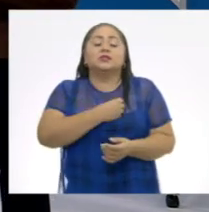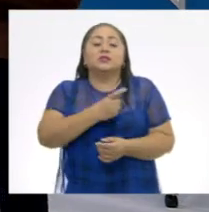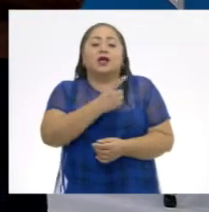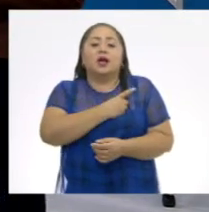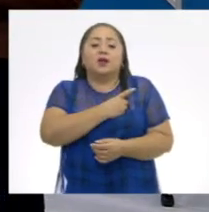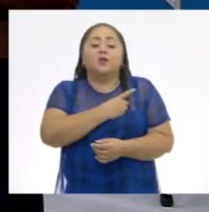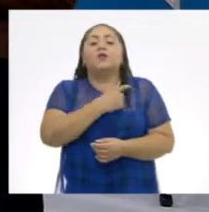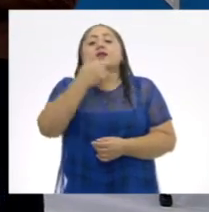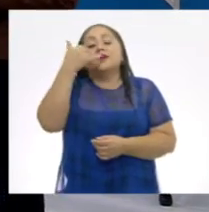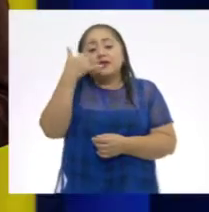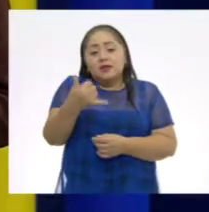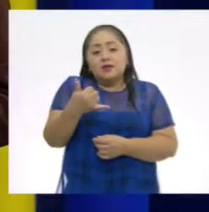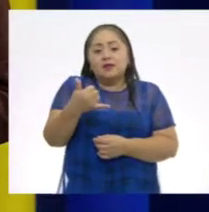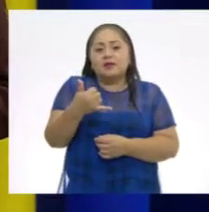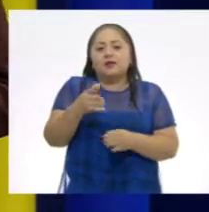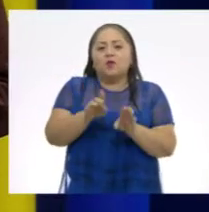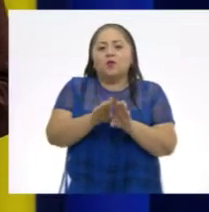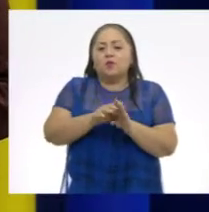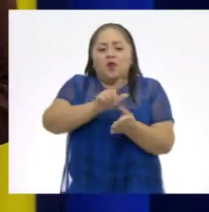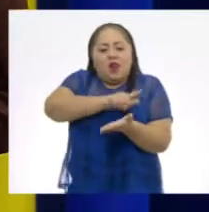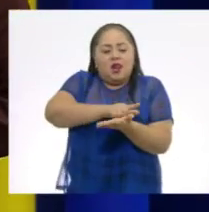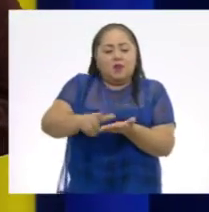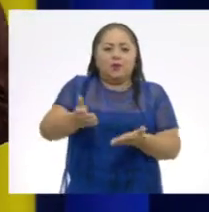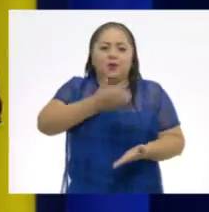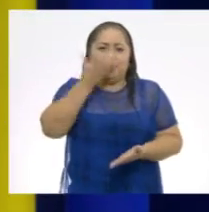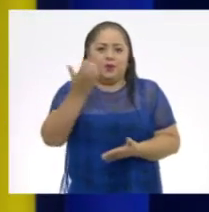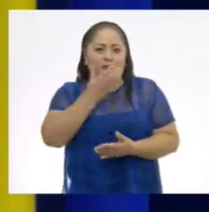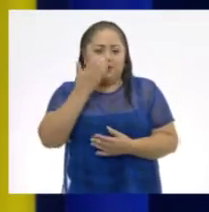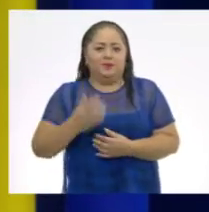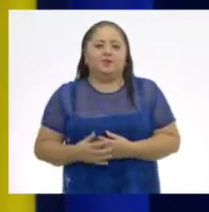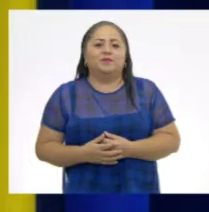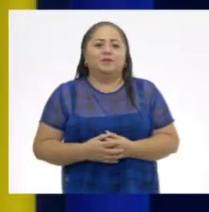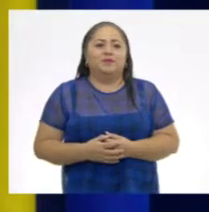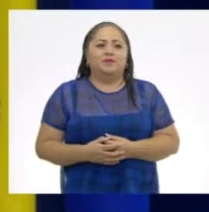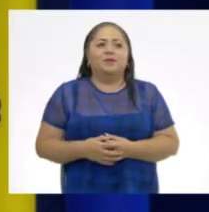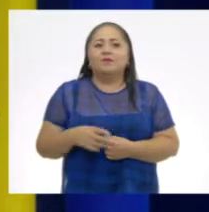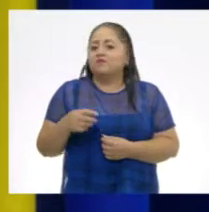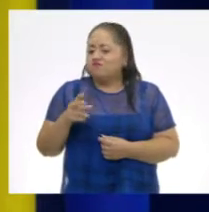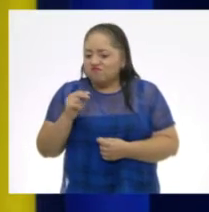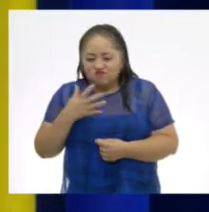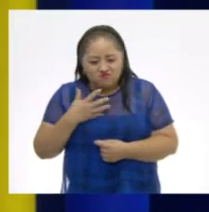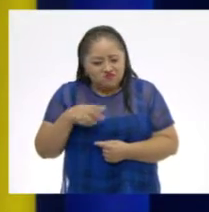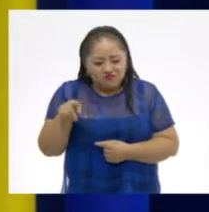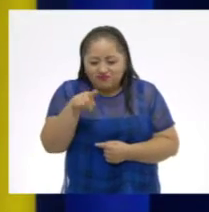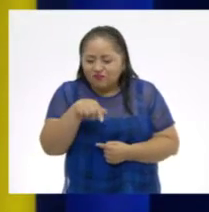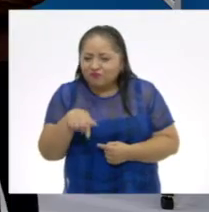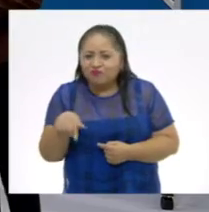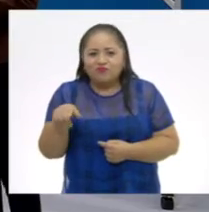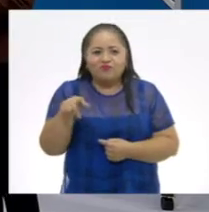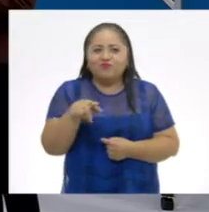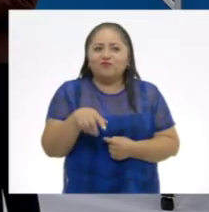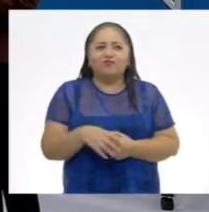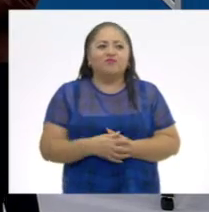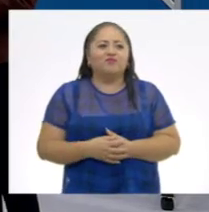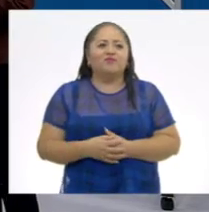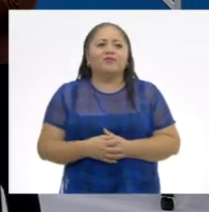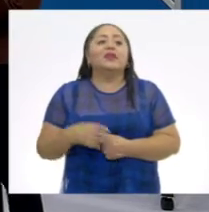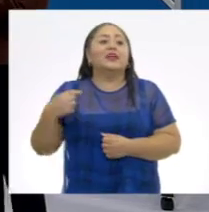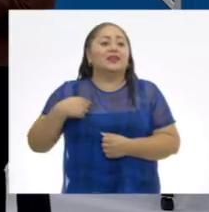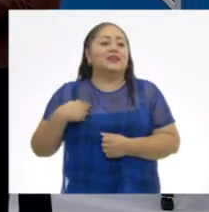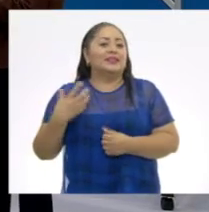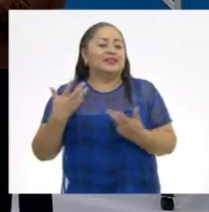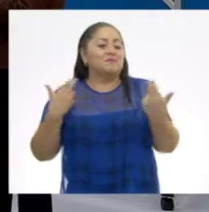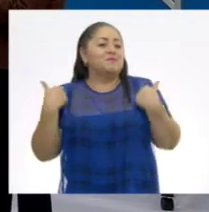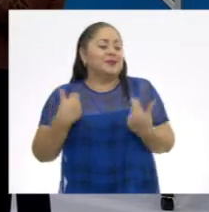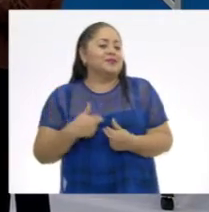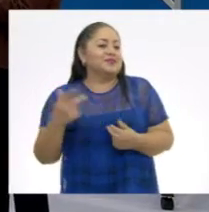a practicar hábitos de higiene. Derecho a No la salud, tengo. A la salud y a practicar Ah. hábitos de... Ah, yo sí. Aquí